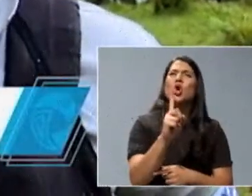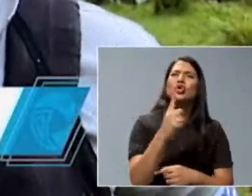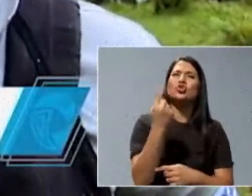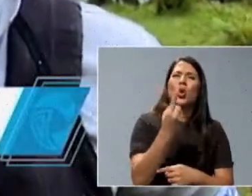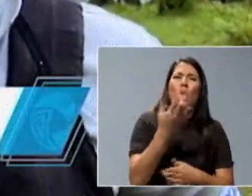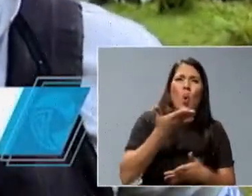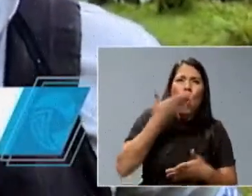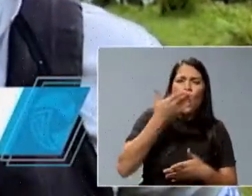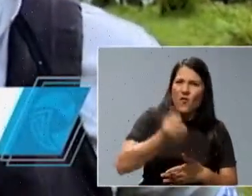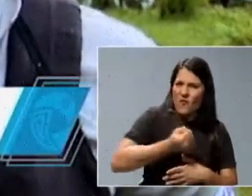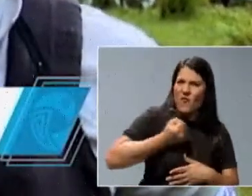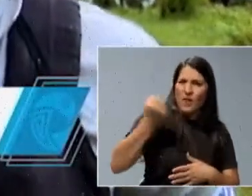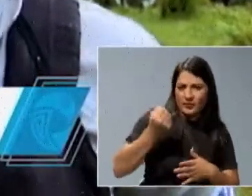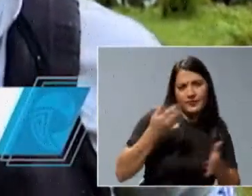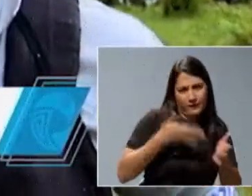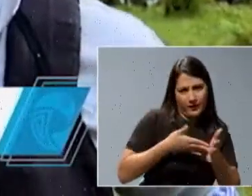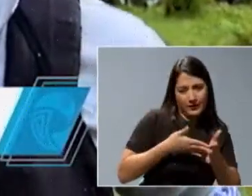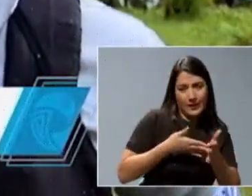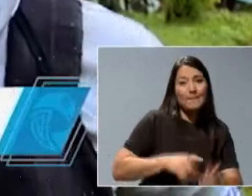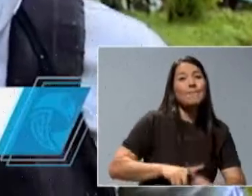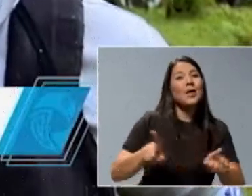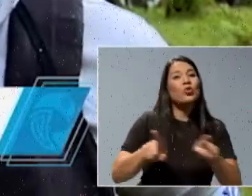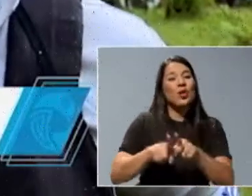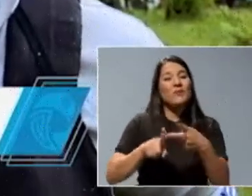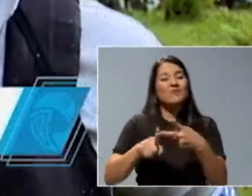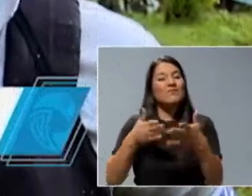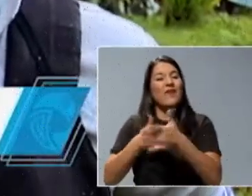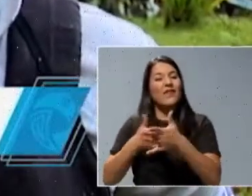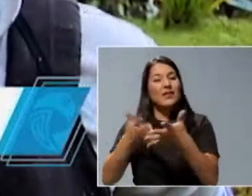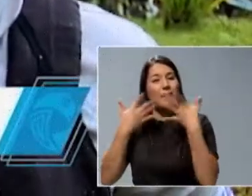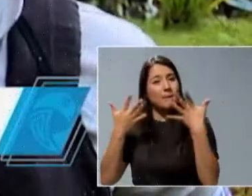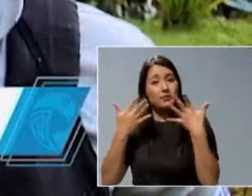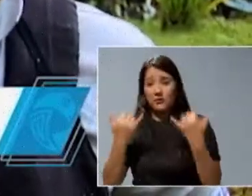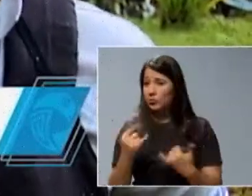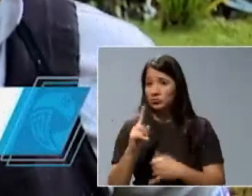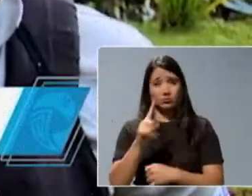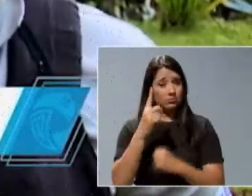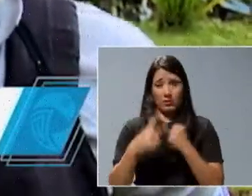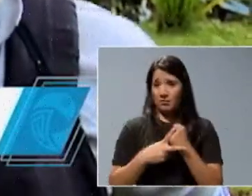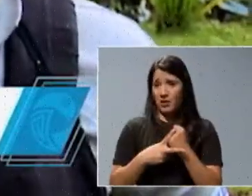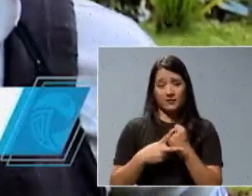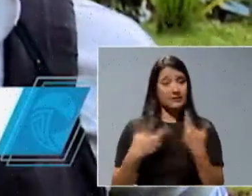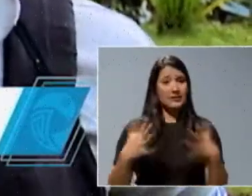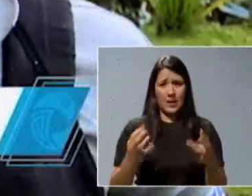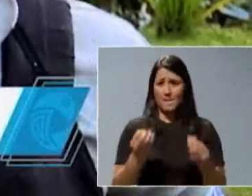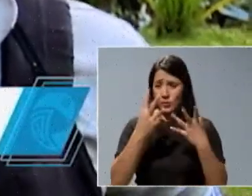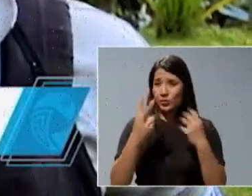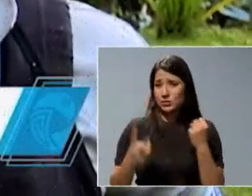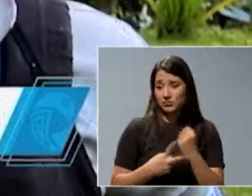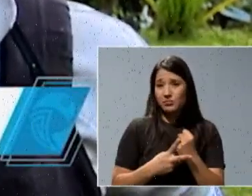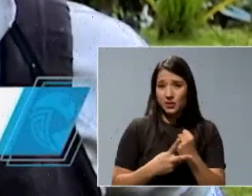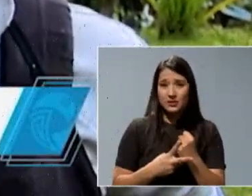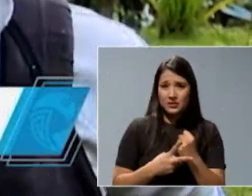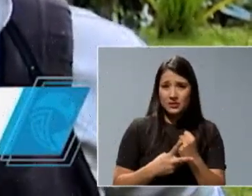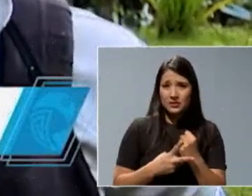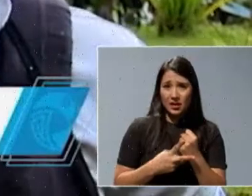contaminación, porque eso ya aquí no es la primera vez que pasa. Ya han sido varias de que